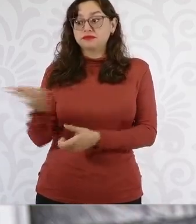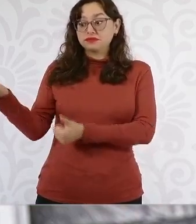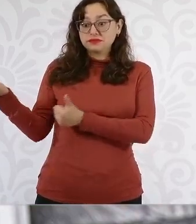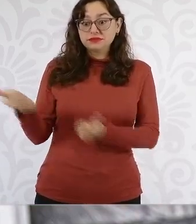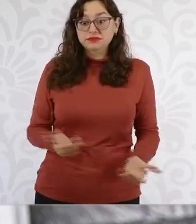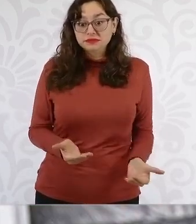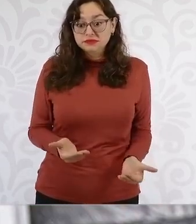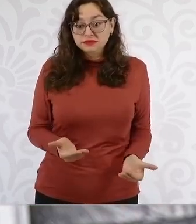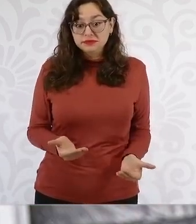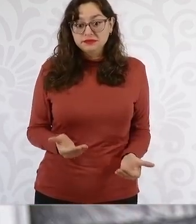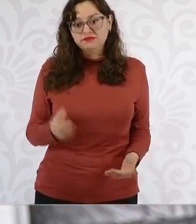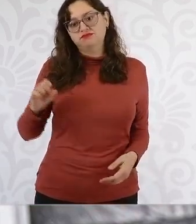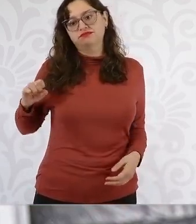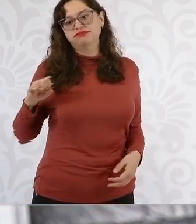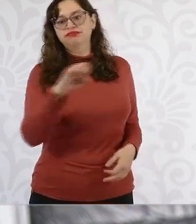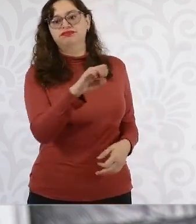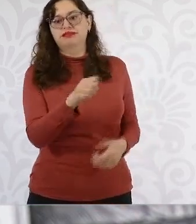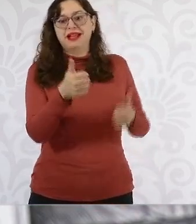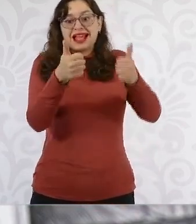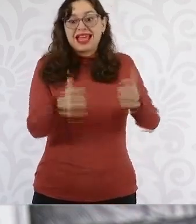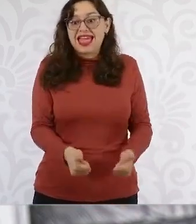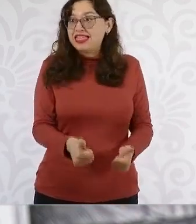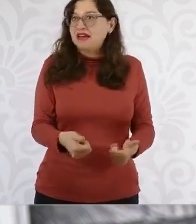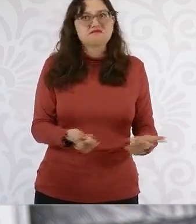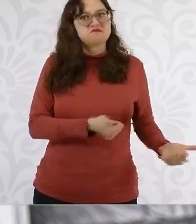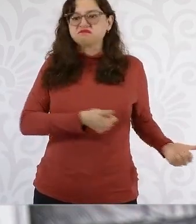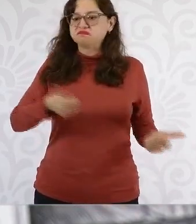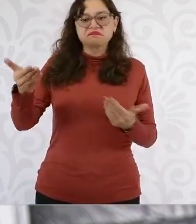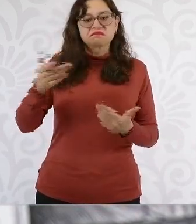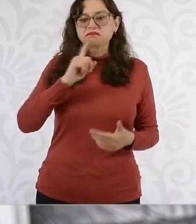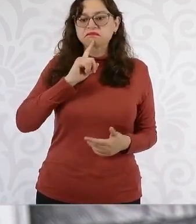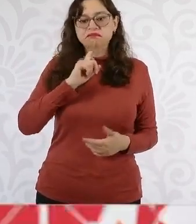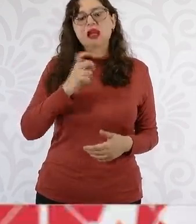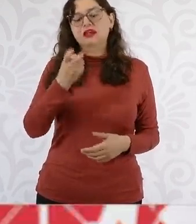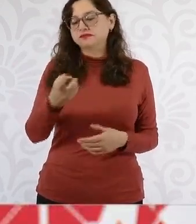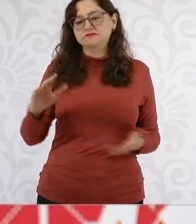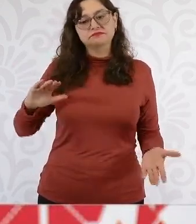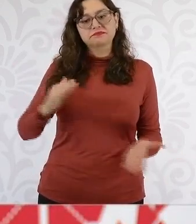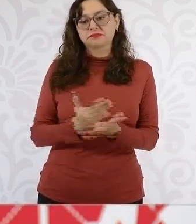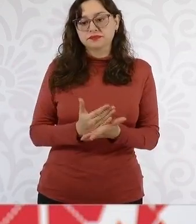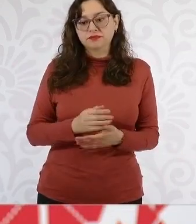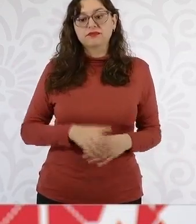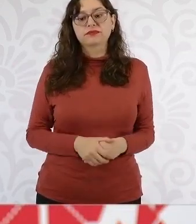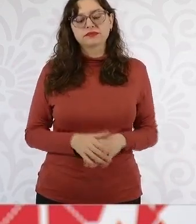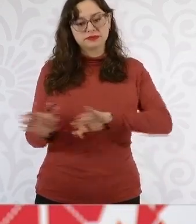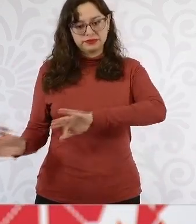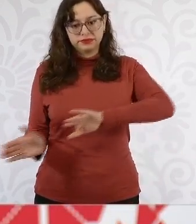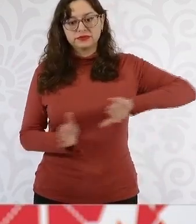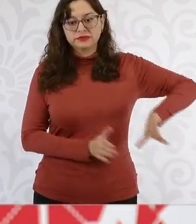consecuencia? Pues porque están engañando a la autoridad. Entonces, esa puerta se está cerrando. Otra cosa es la piratería, que eso es